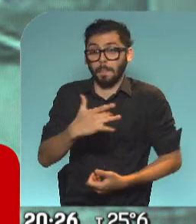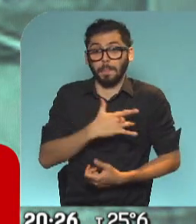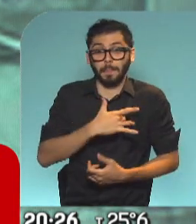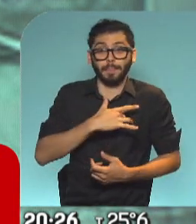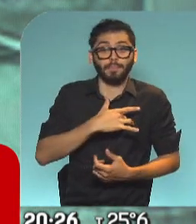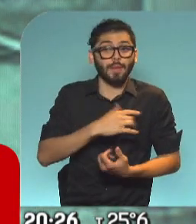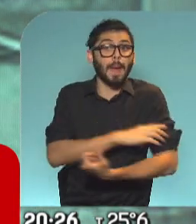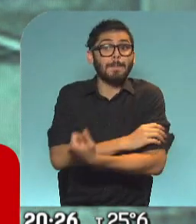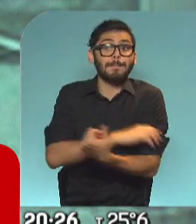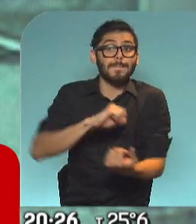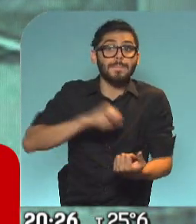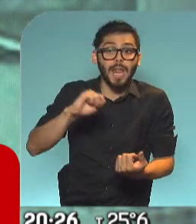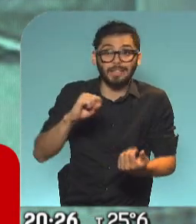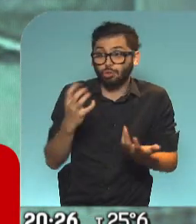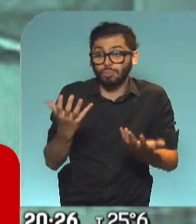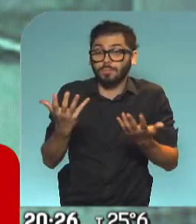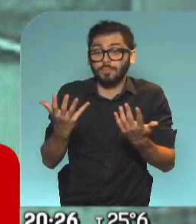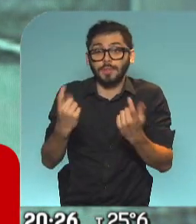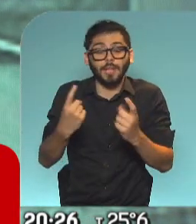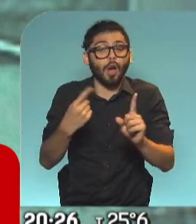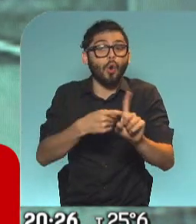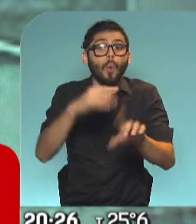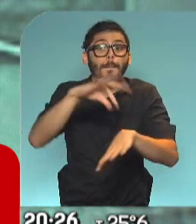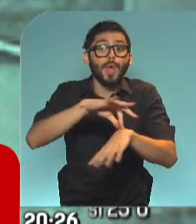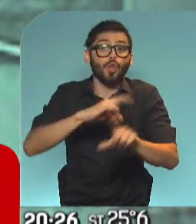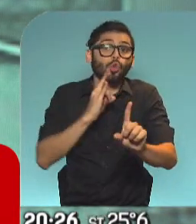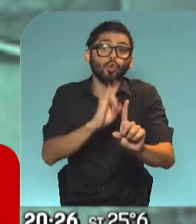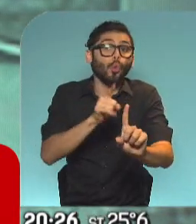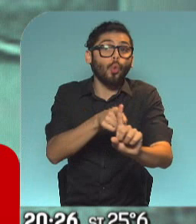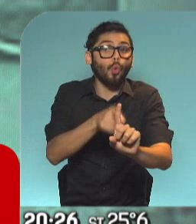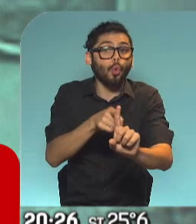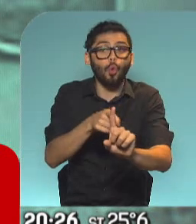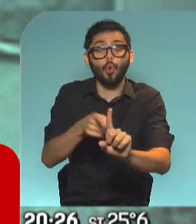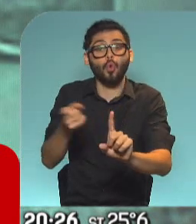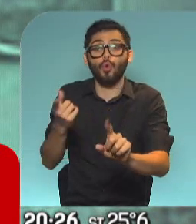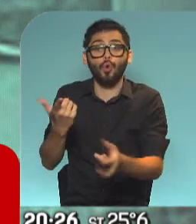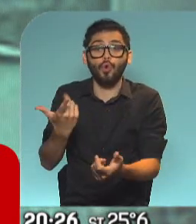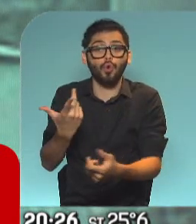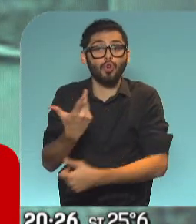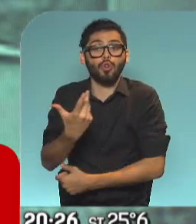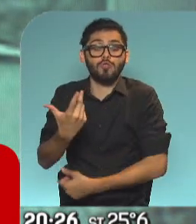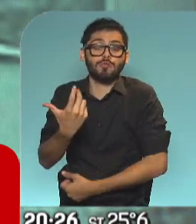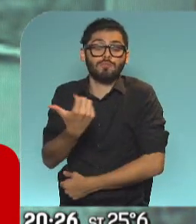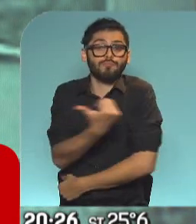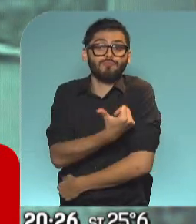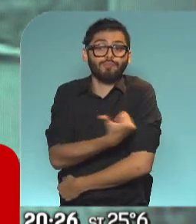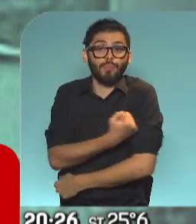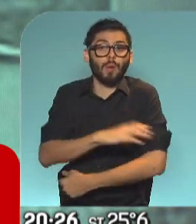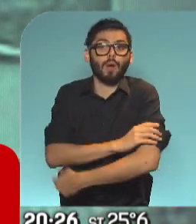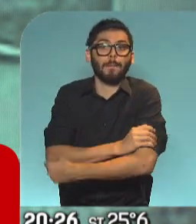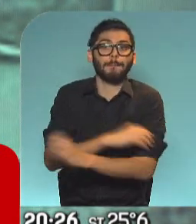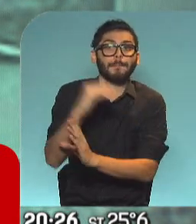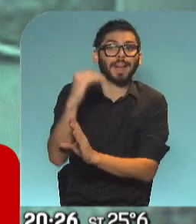esos cuadros, que se hiciera cargo de darle algún medicamento que pudiera normalizar la presión.